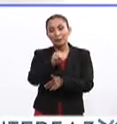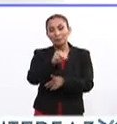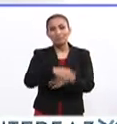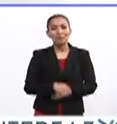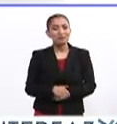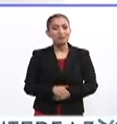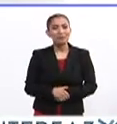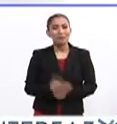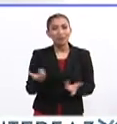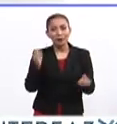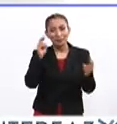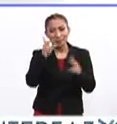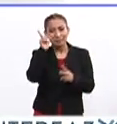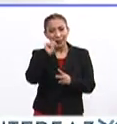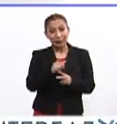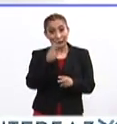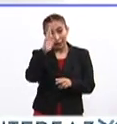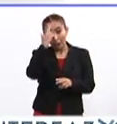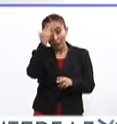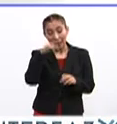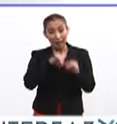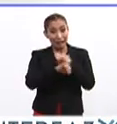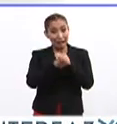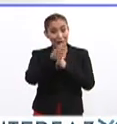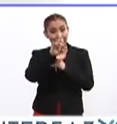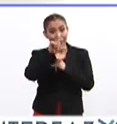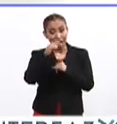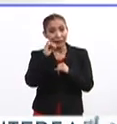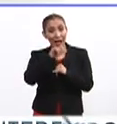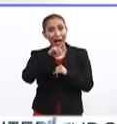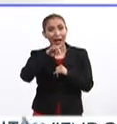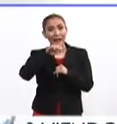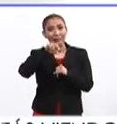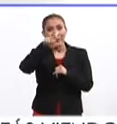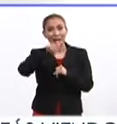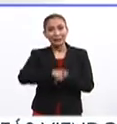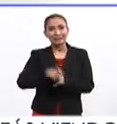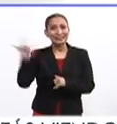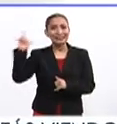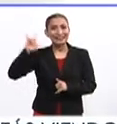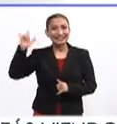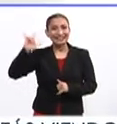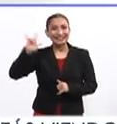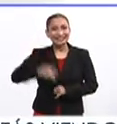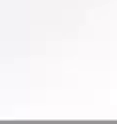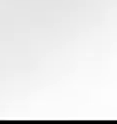mexicana, y nos vemos mañana. Recuerden que en redes sociales nos encuentran como AIEDMX.